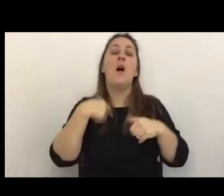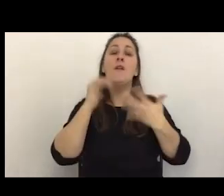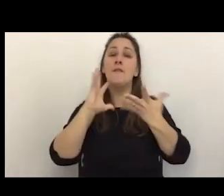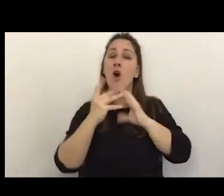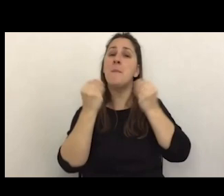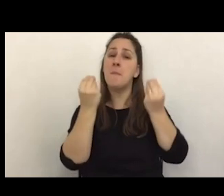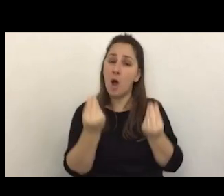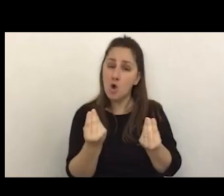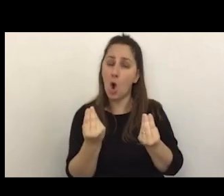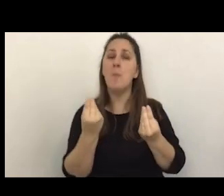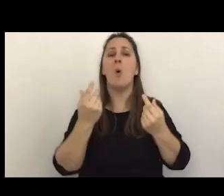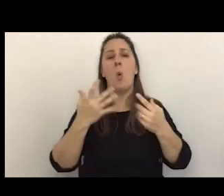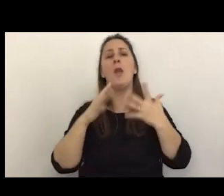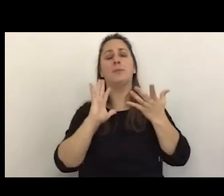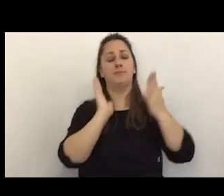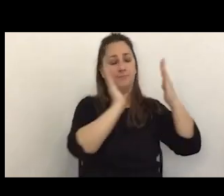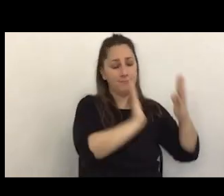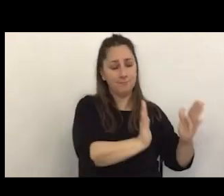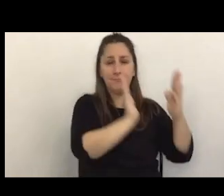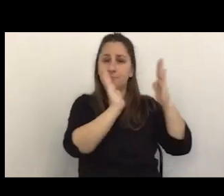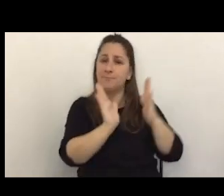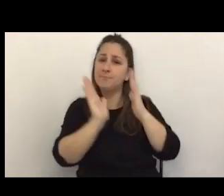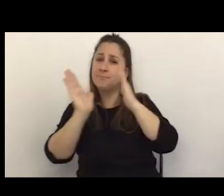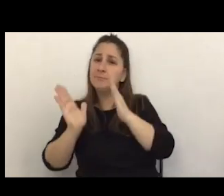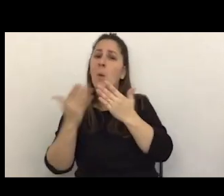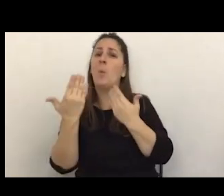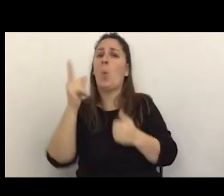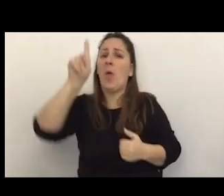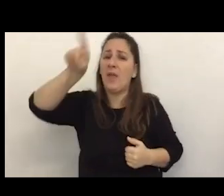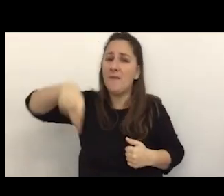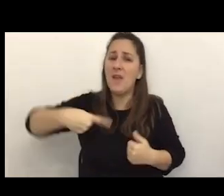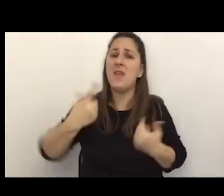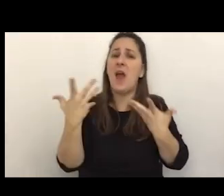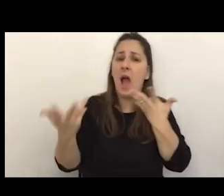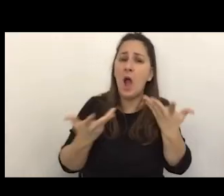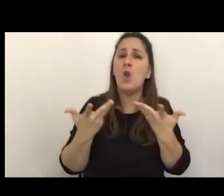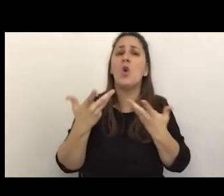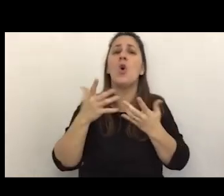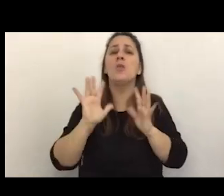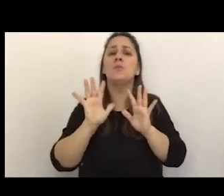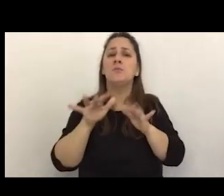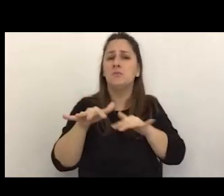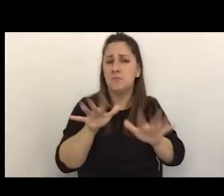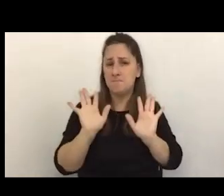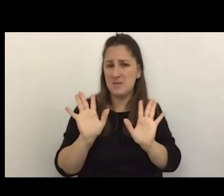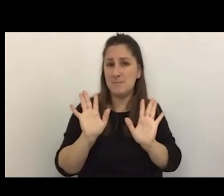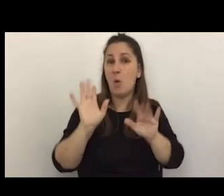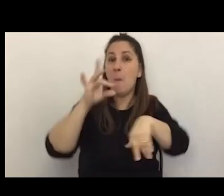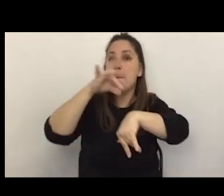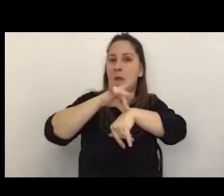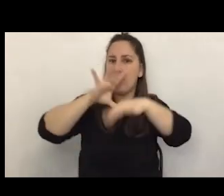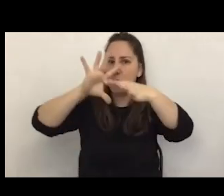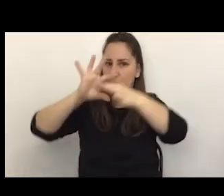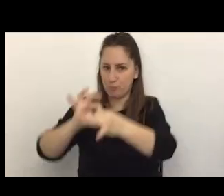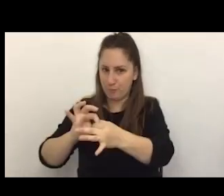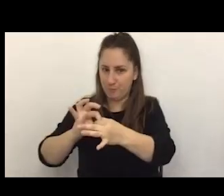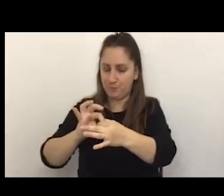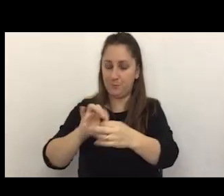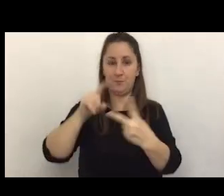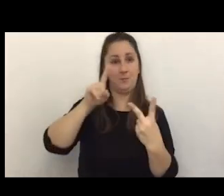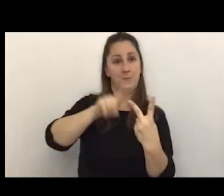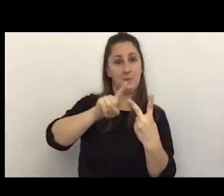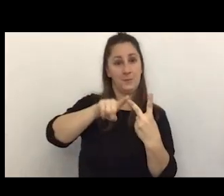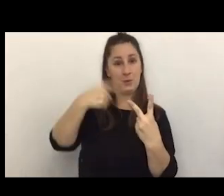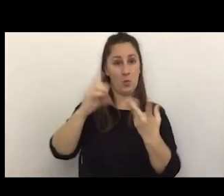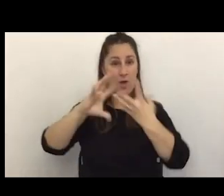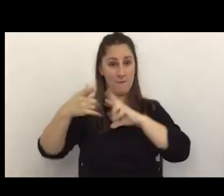siguiente manera, tiene estas consecuencias, tiene estos efectos y demás. Y una segunda parte de ese